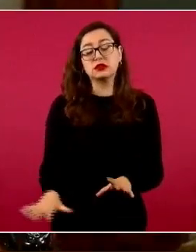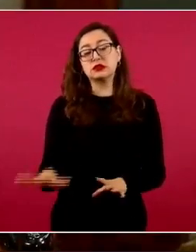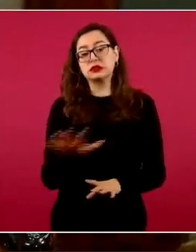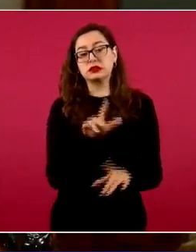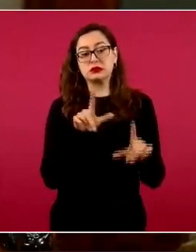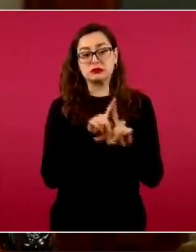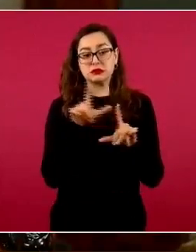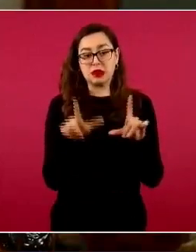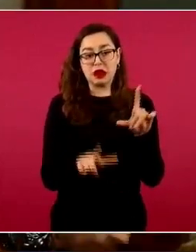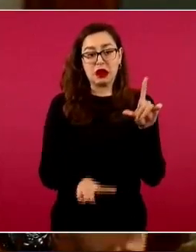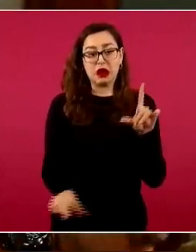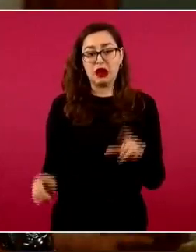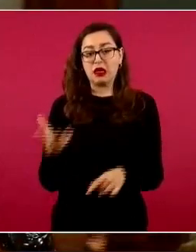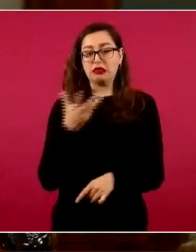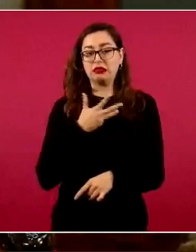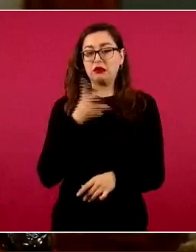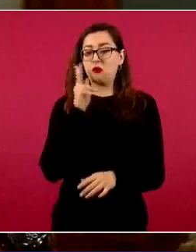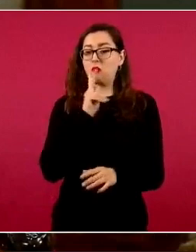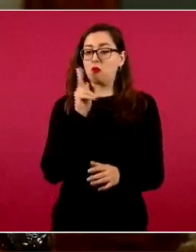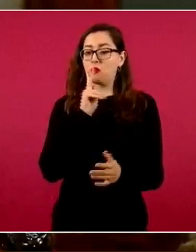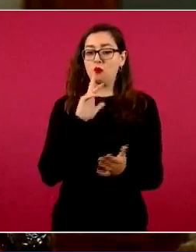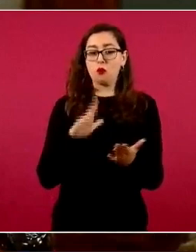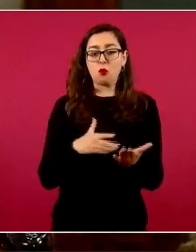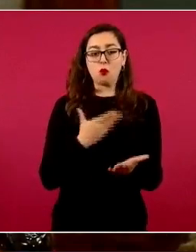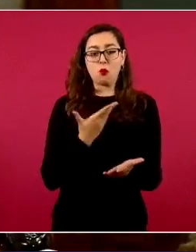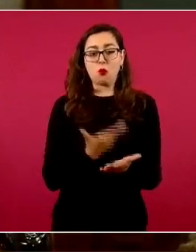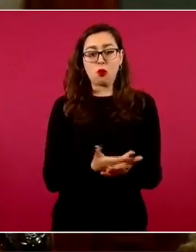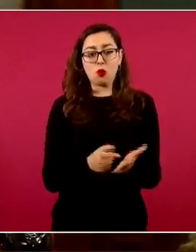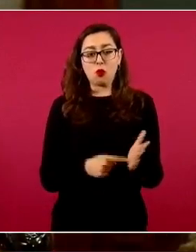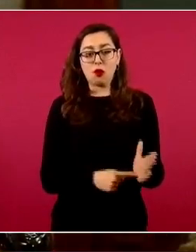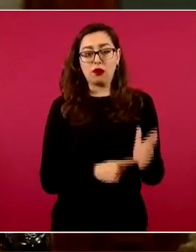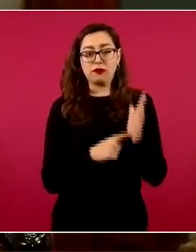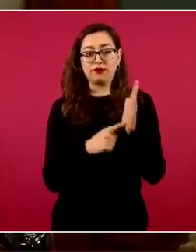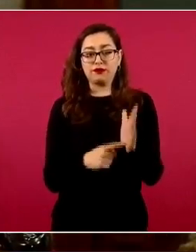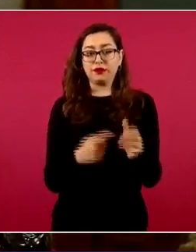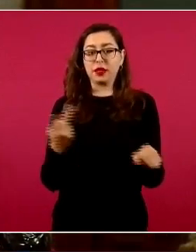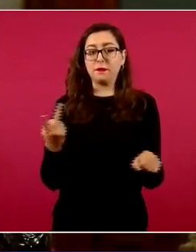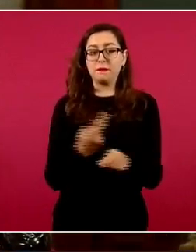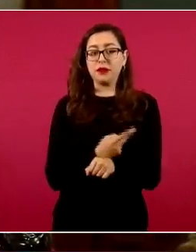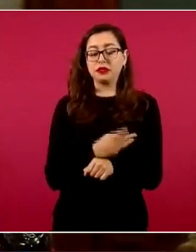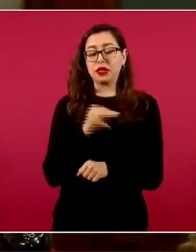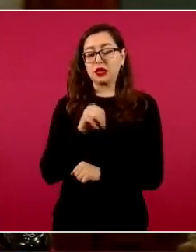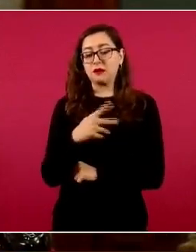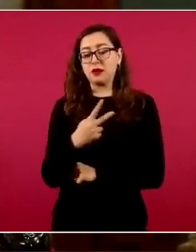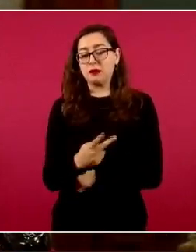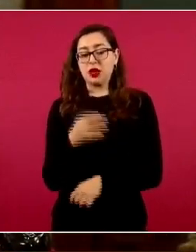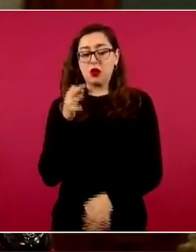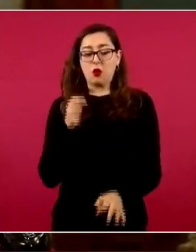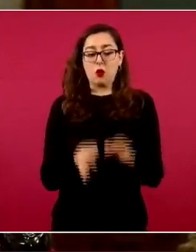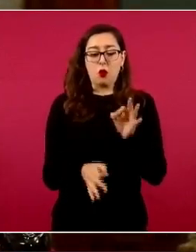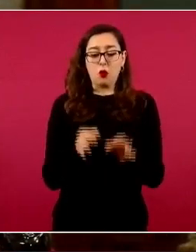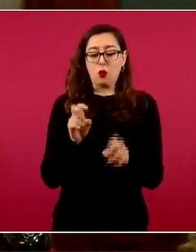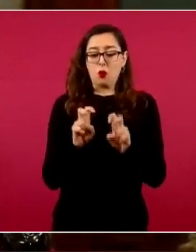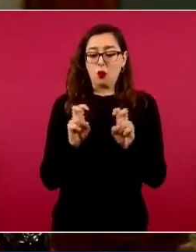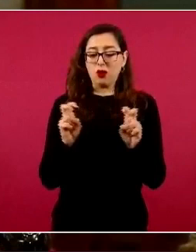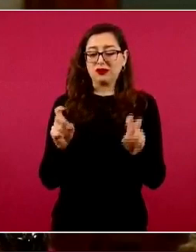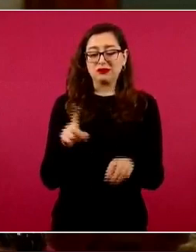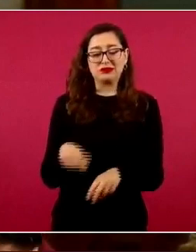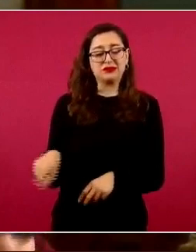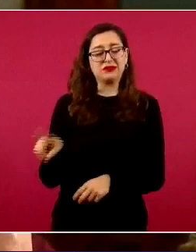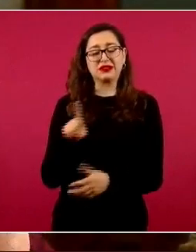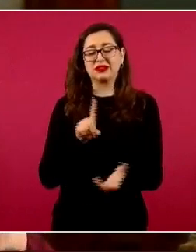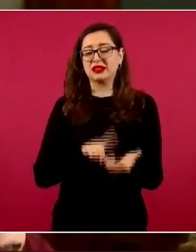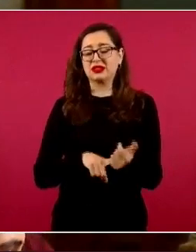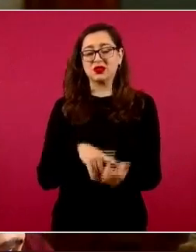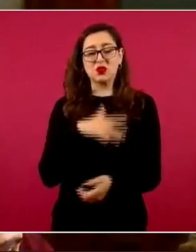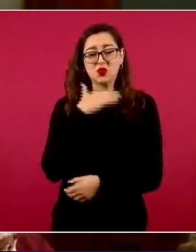tengo pruebas de una decena de jueces y ministerios públicos que son sumamente corruptos y que